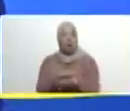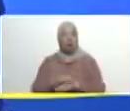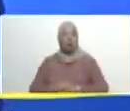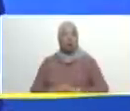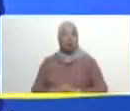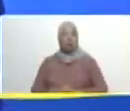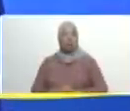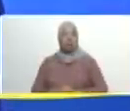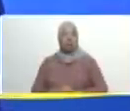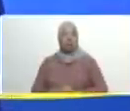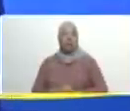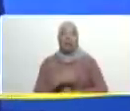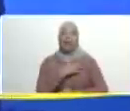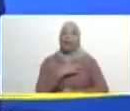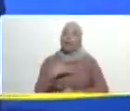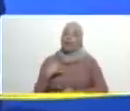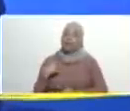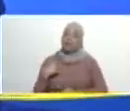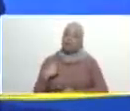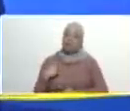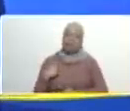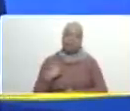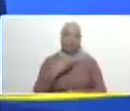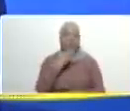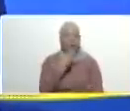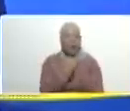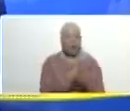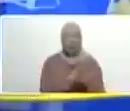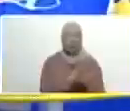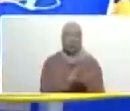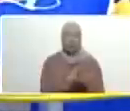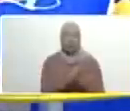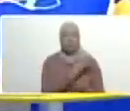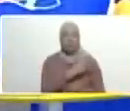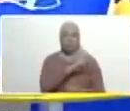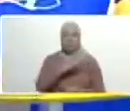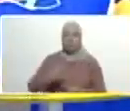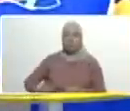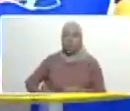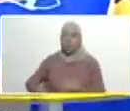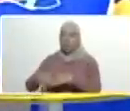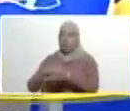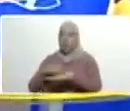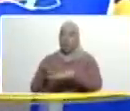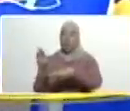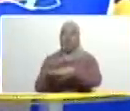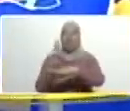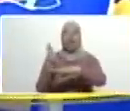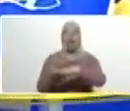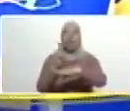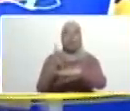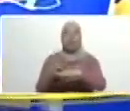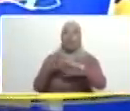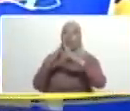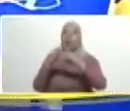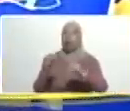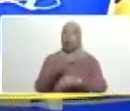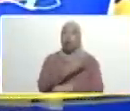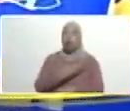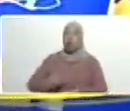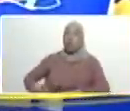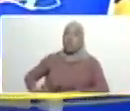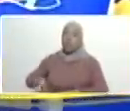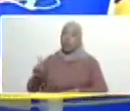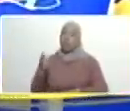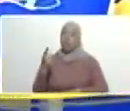Quiero agradecer a la ministra Mia Mottled, a todos los primeros ministros del Caribe que